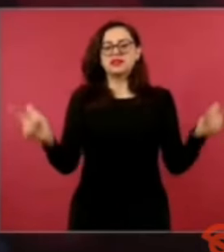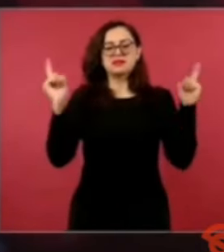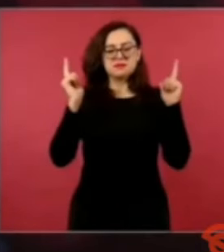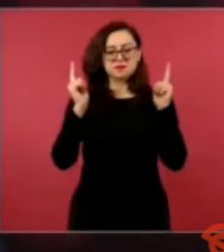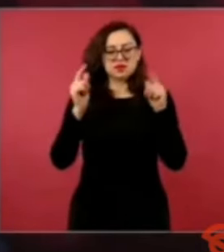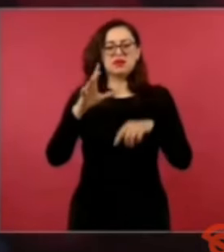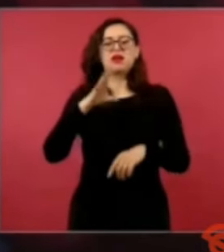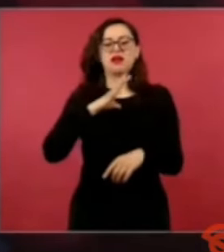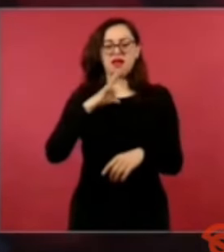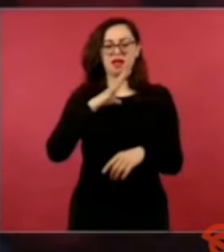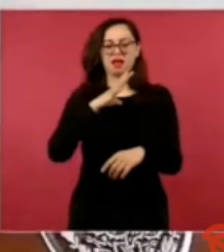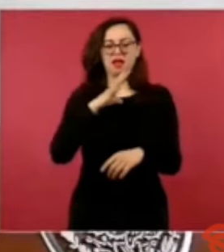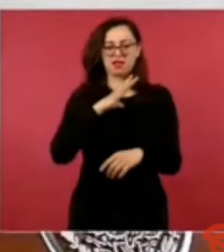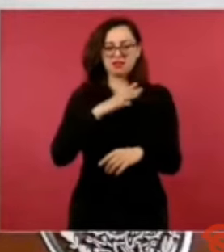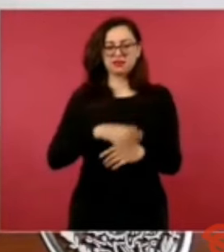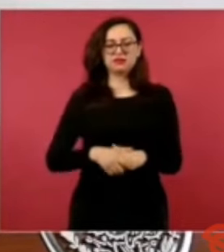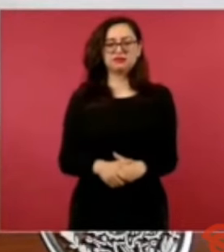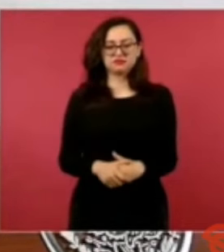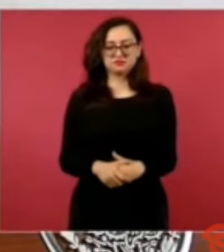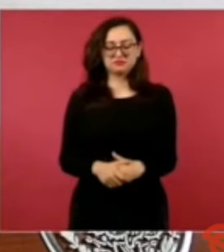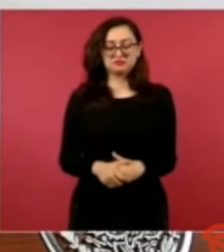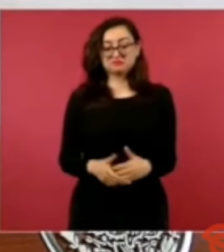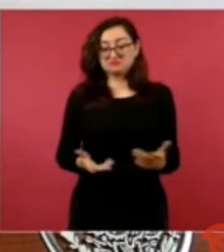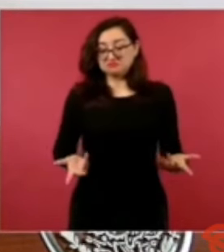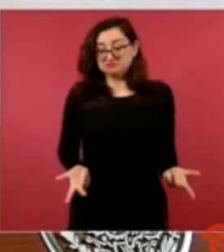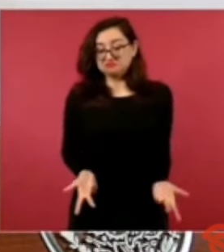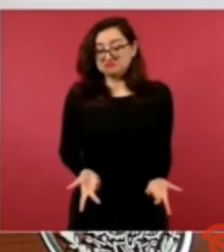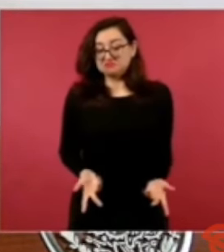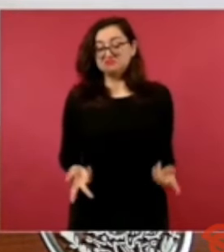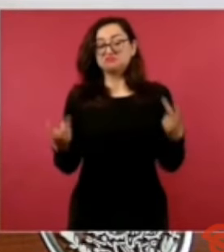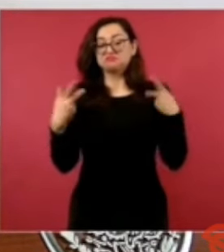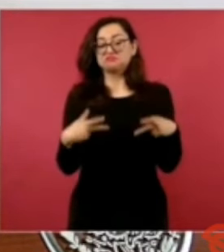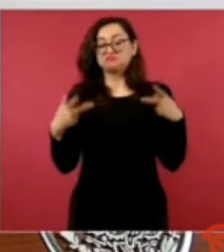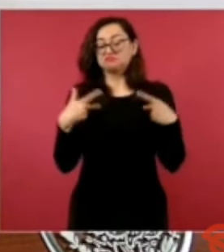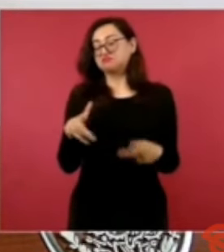libertad y como tenemos un pueblo muy